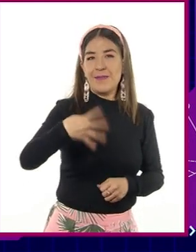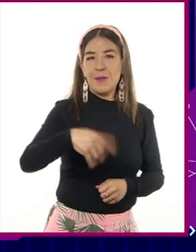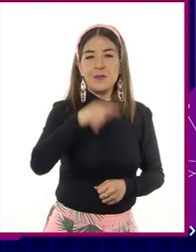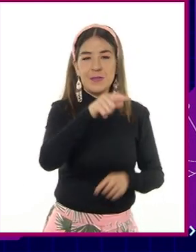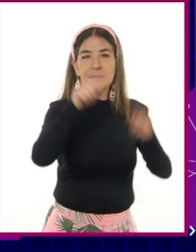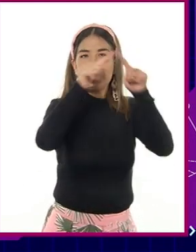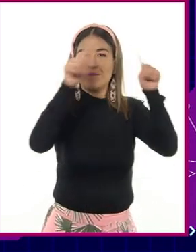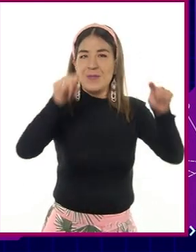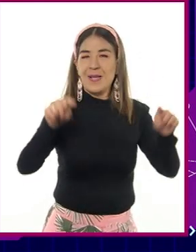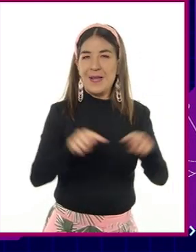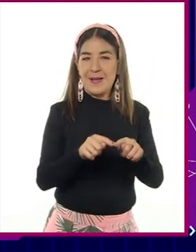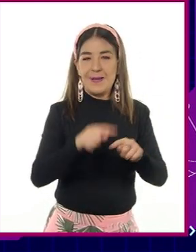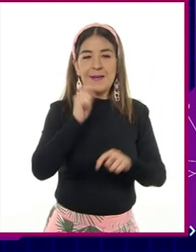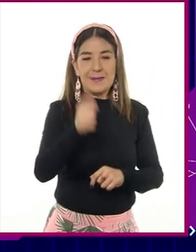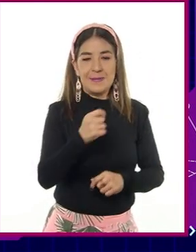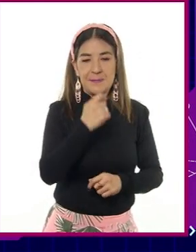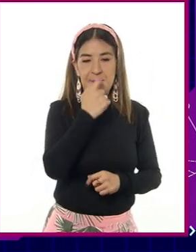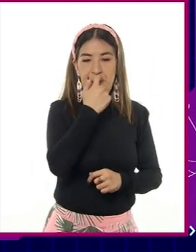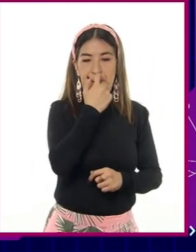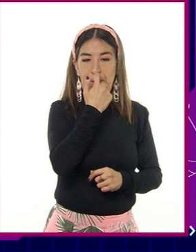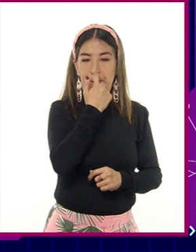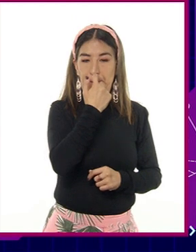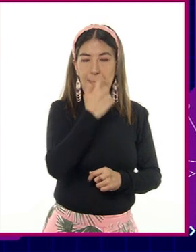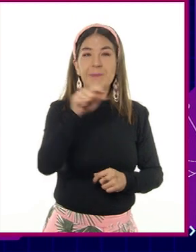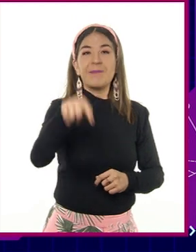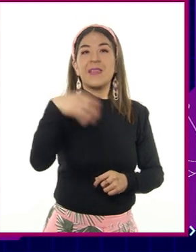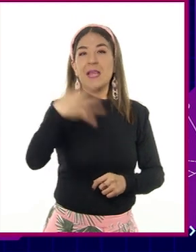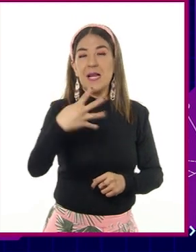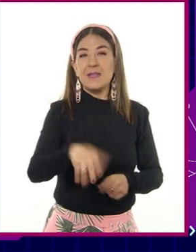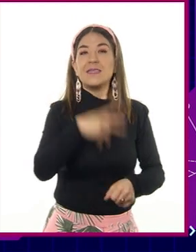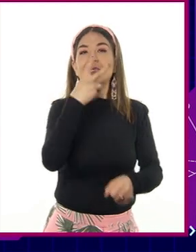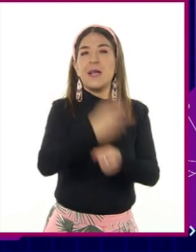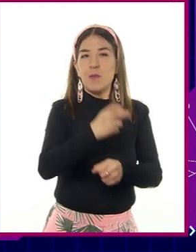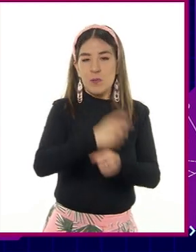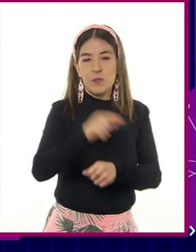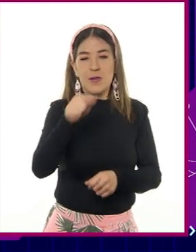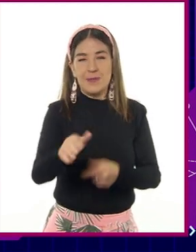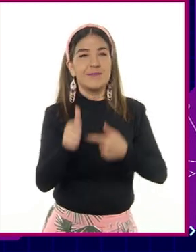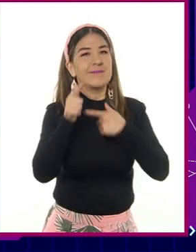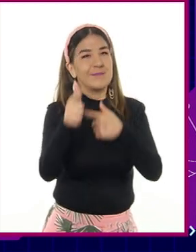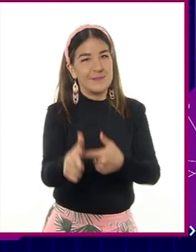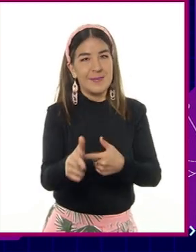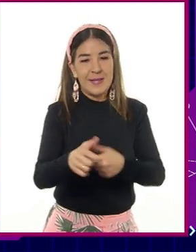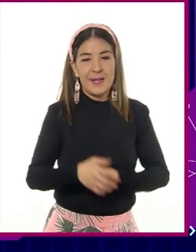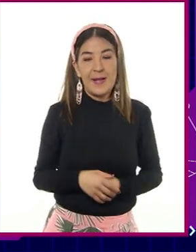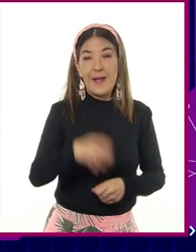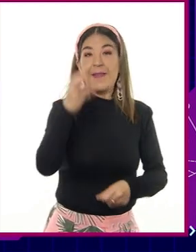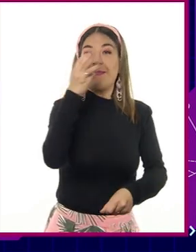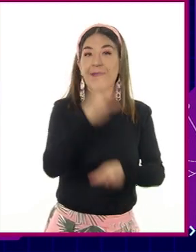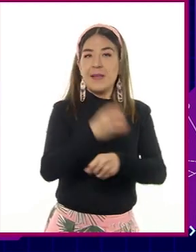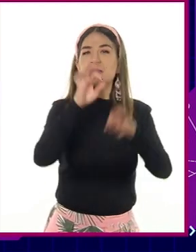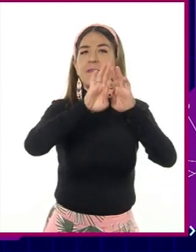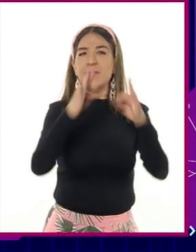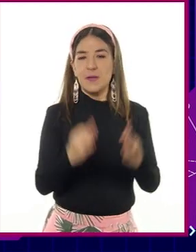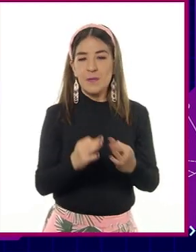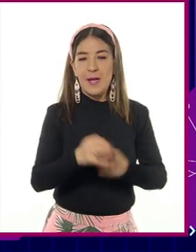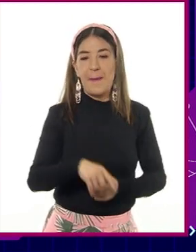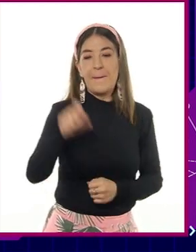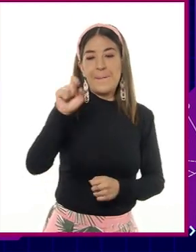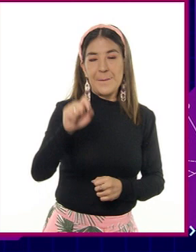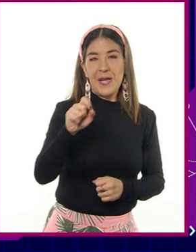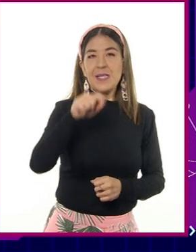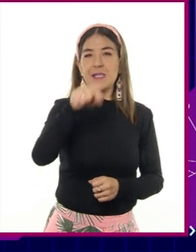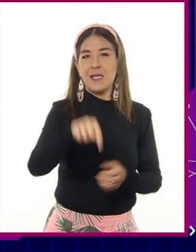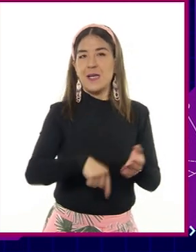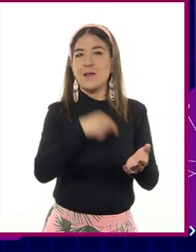de perímetro, es decir, 14 es el segundo término de la sucesión. Y la tercera figura tiene 20 unidades